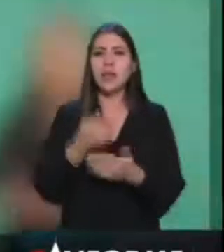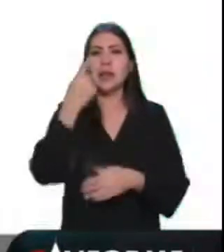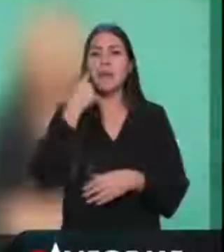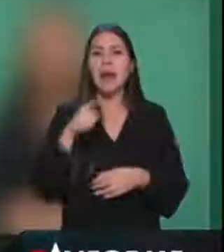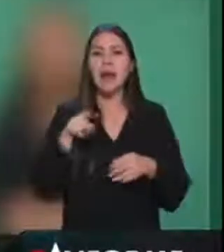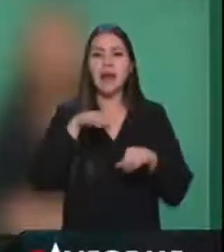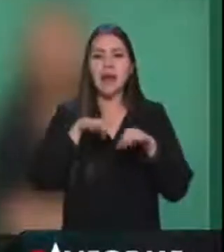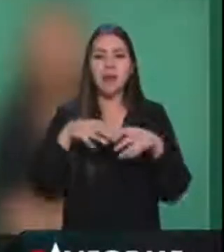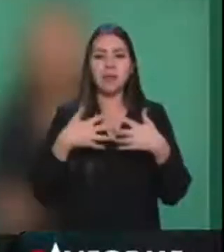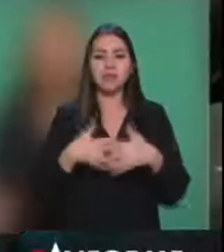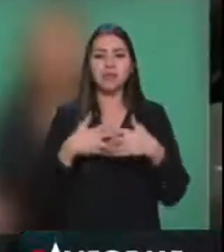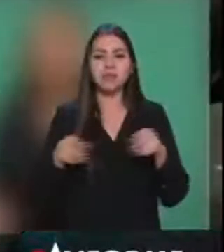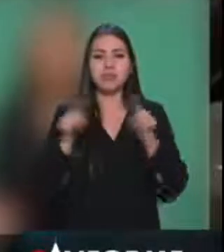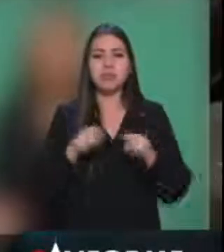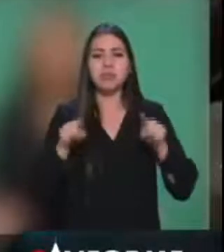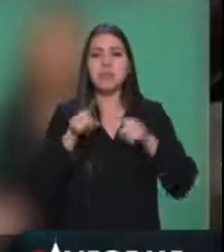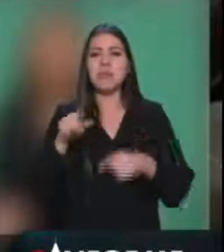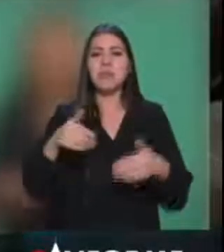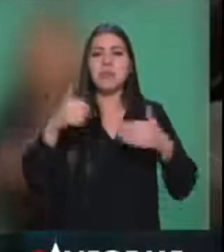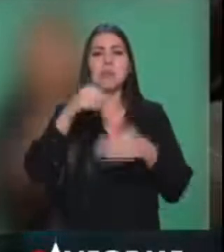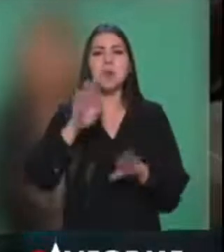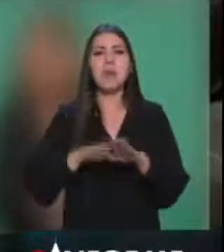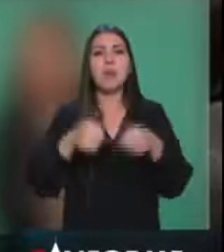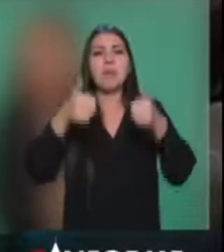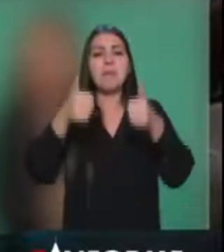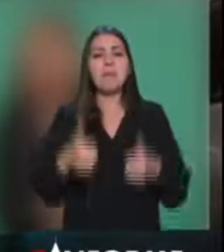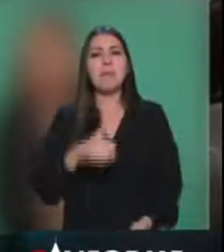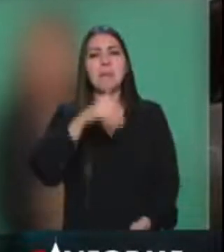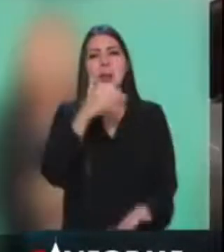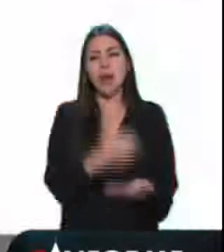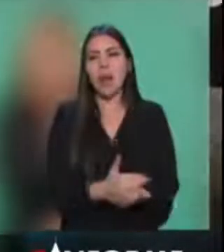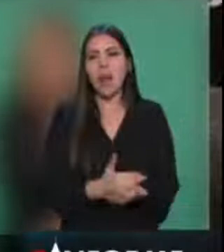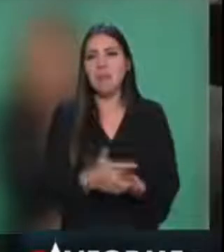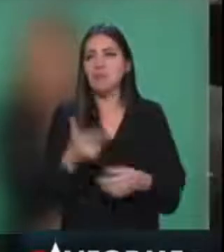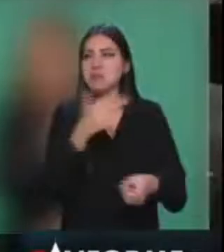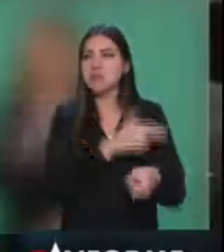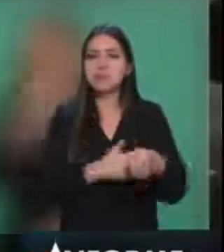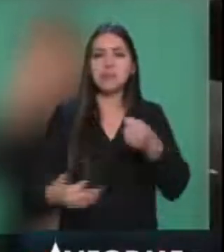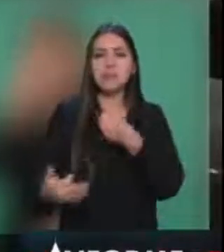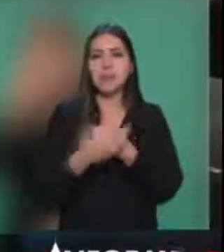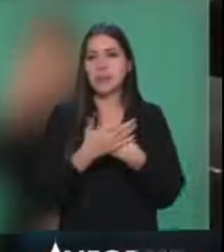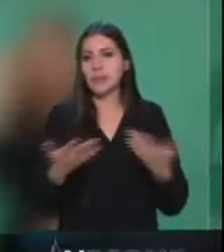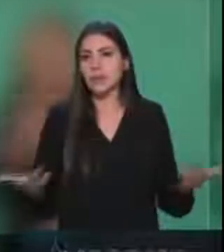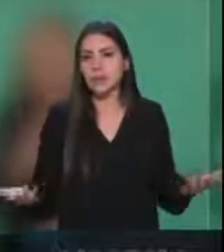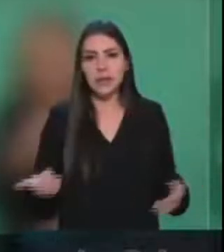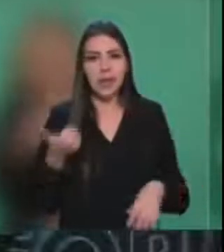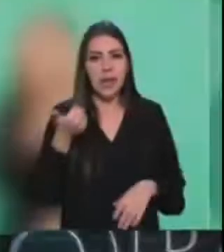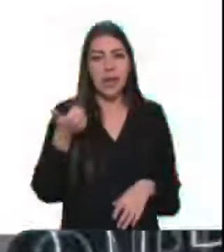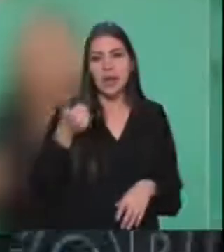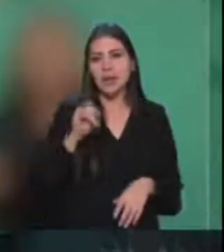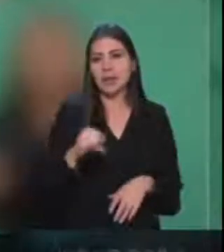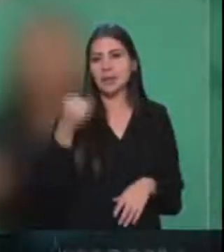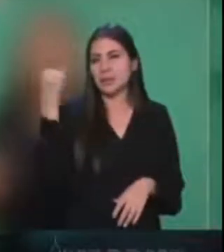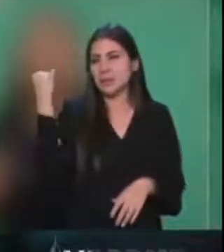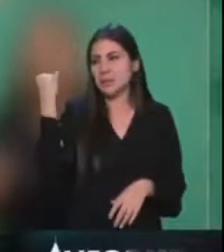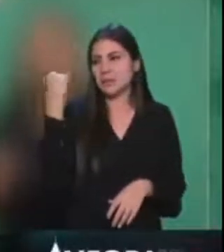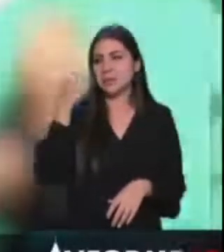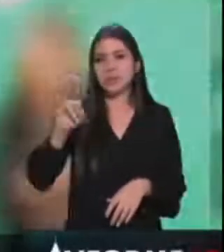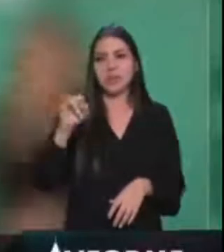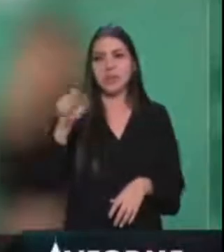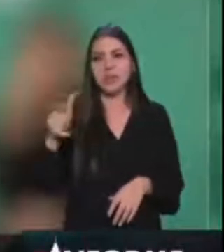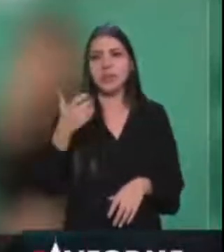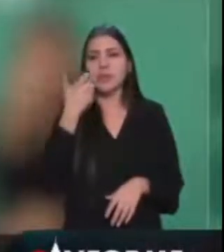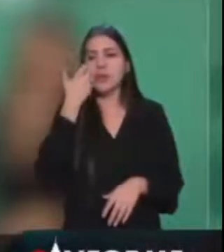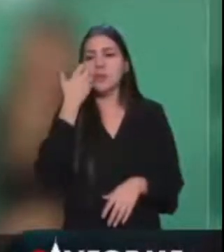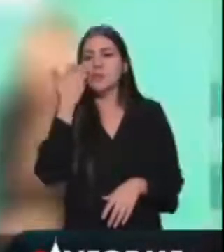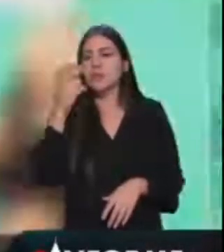turbinas. Así, de ese tamaño es la irracionalidad, el absurdo, la ambición,